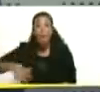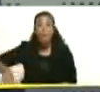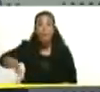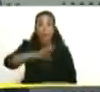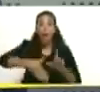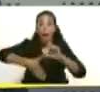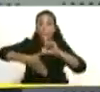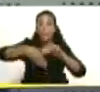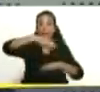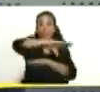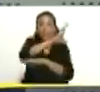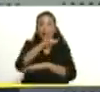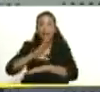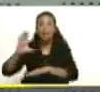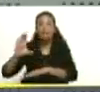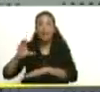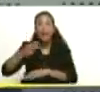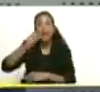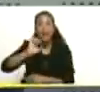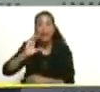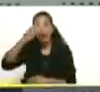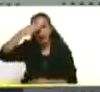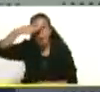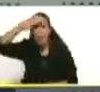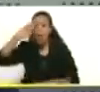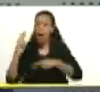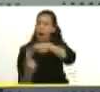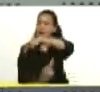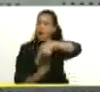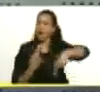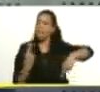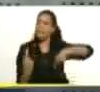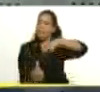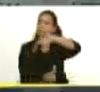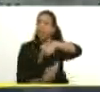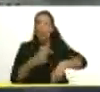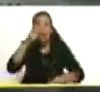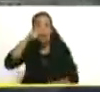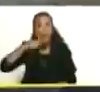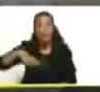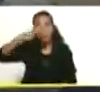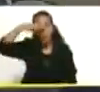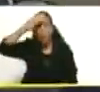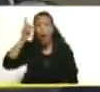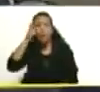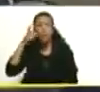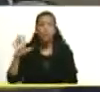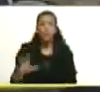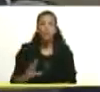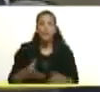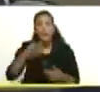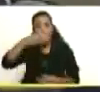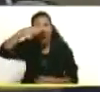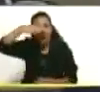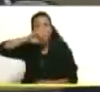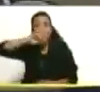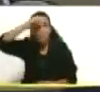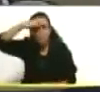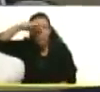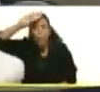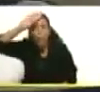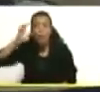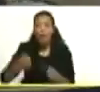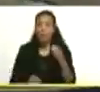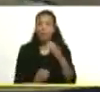y el Caribe, la Cuba revolucionaria, la Cuba del pueblo, la Cuba fundada por el gran